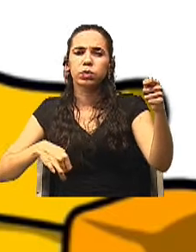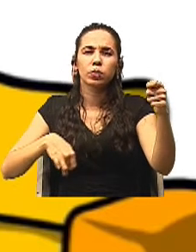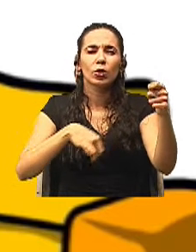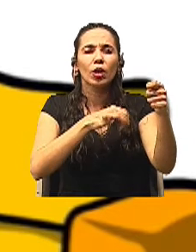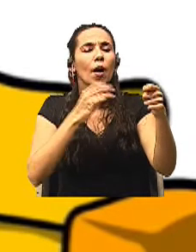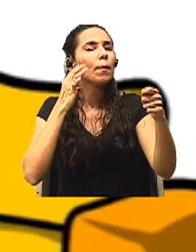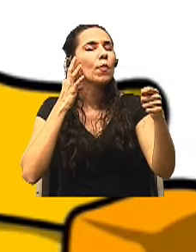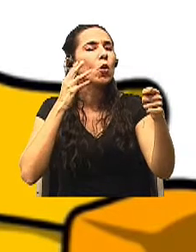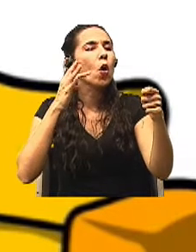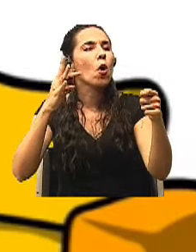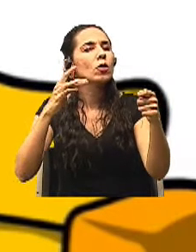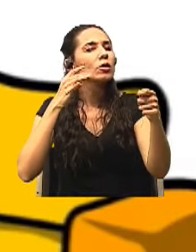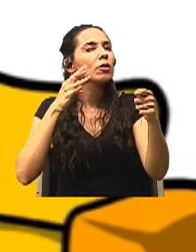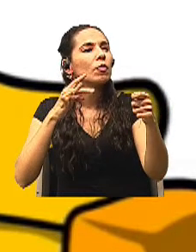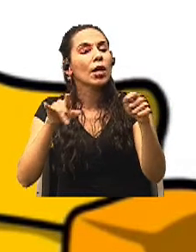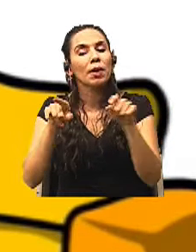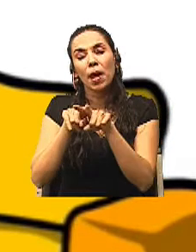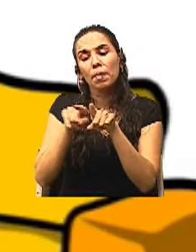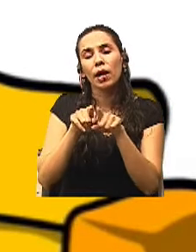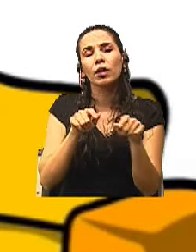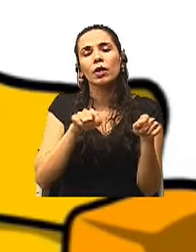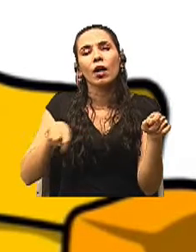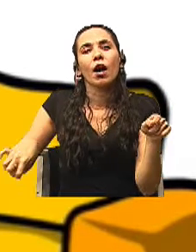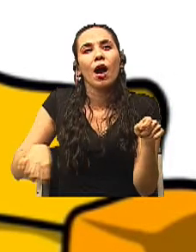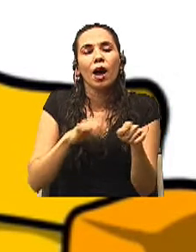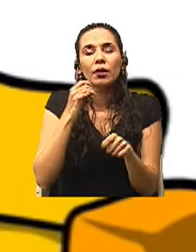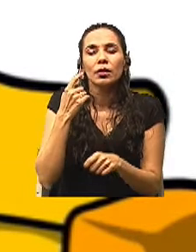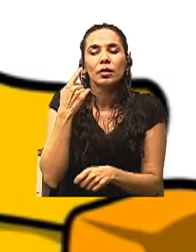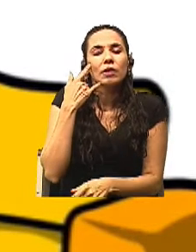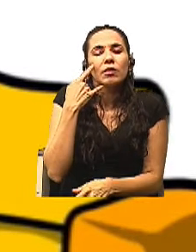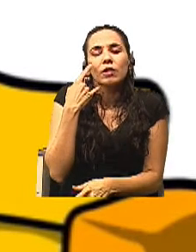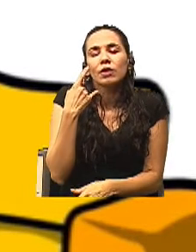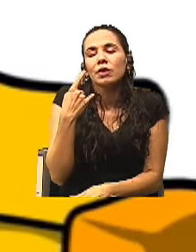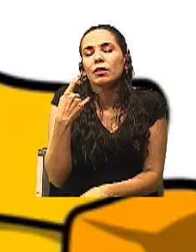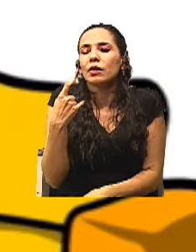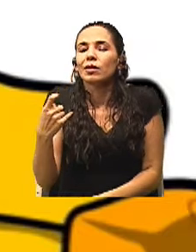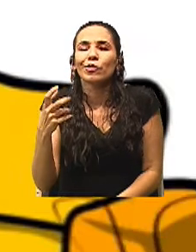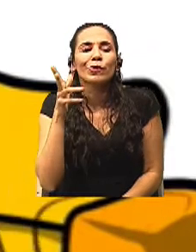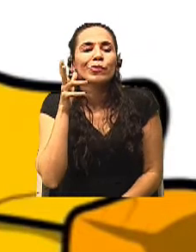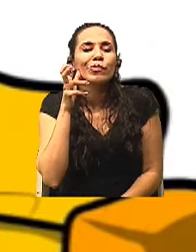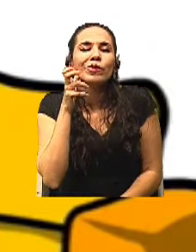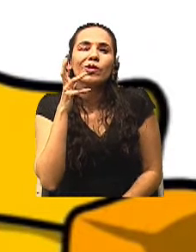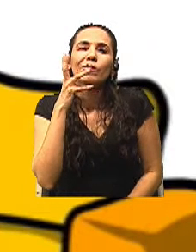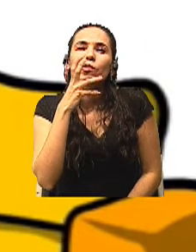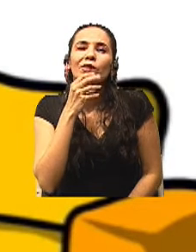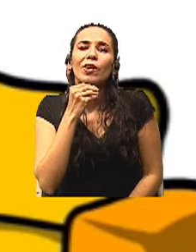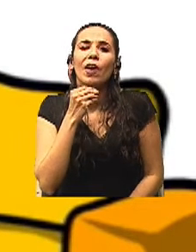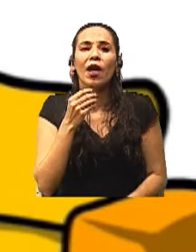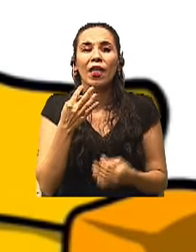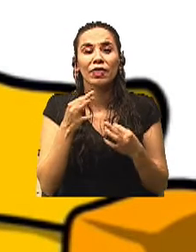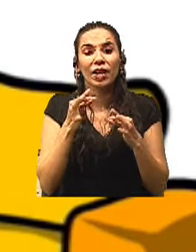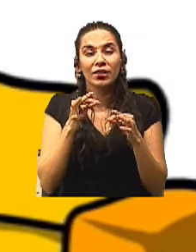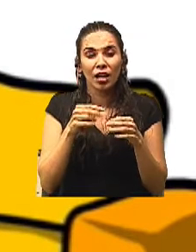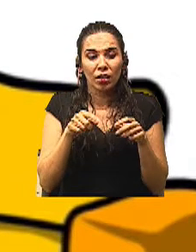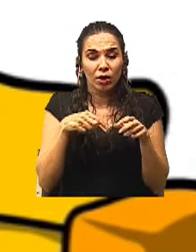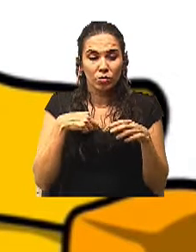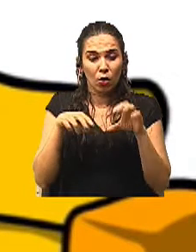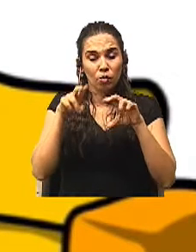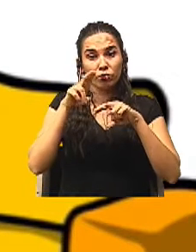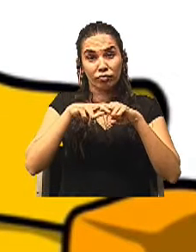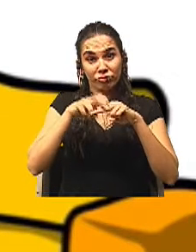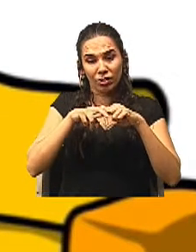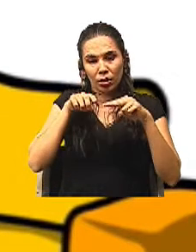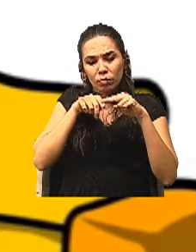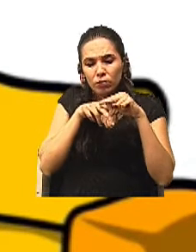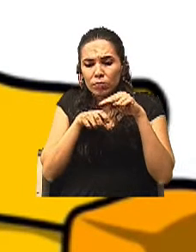violín que su hermana está tocando es tan maravillosa para Gregorio que decide salir debajo del sofá para acercarse